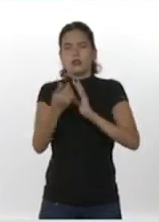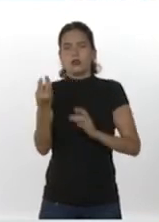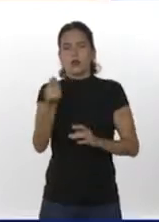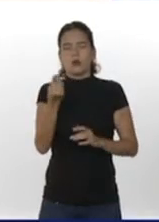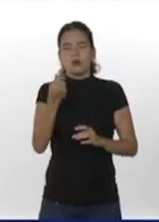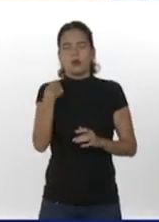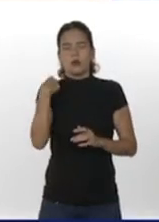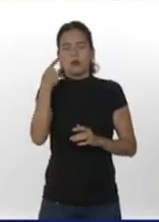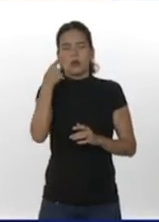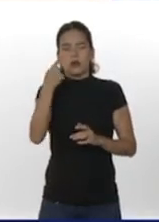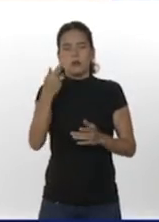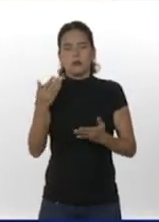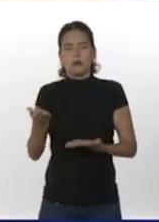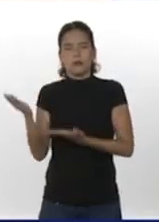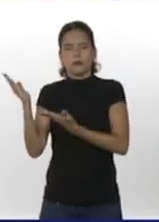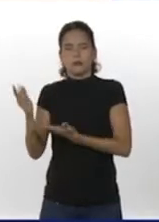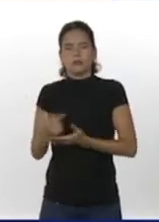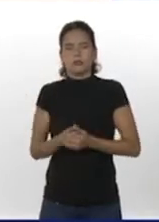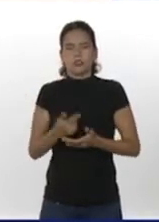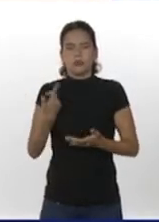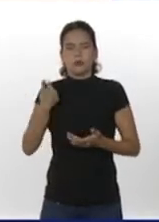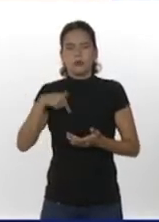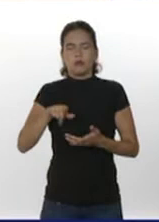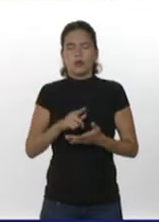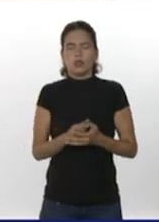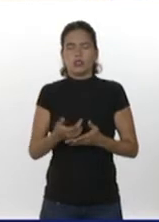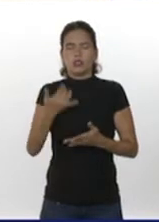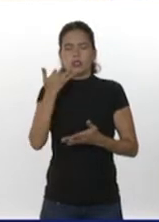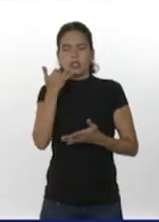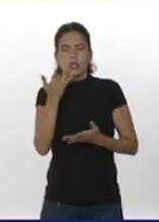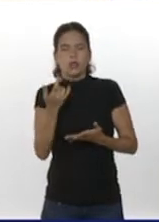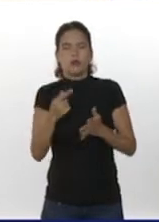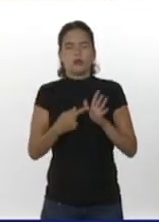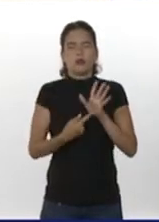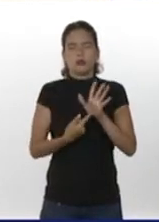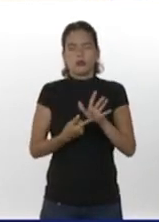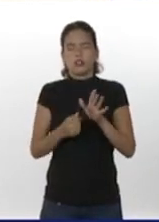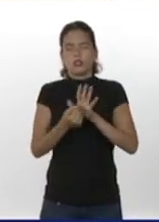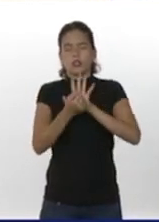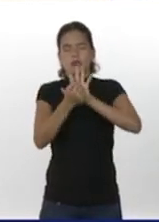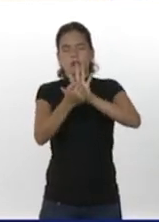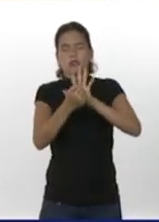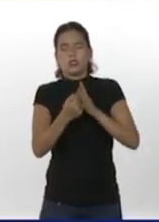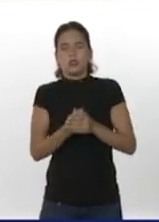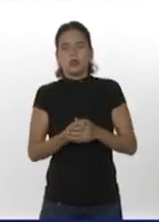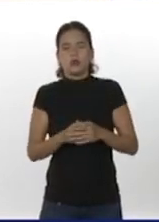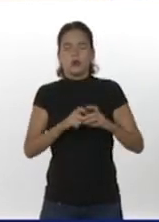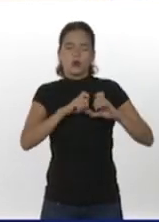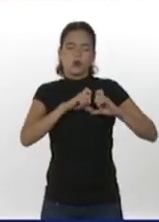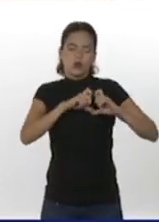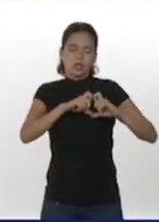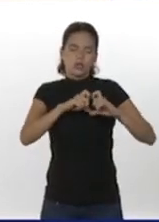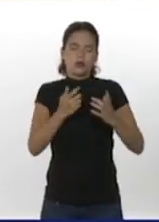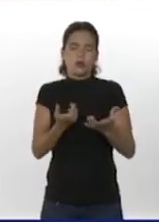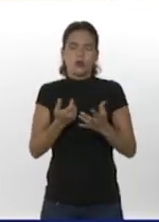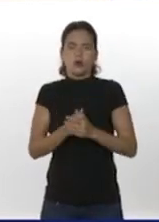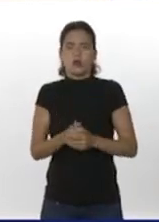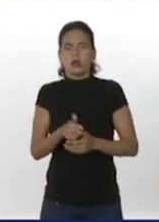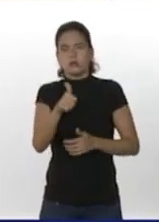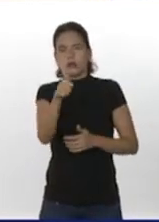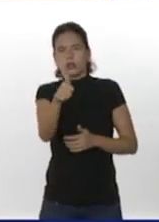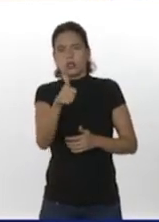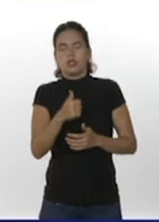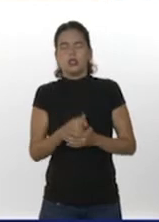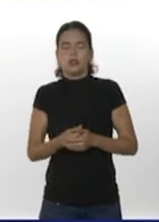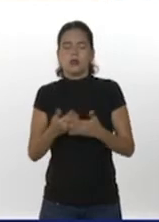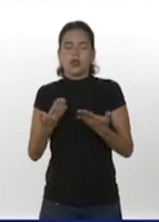primera lámina, vamos a tener una serie de un teléfono representado con unos símbolos, corazones, pulgares arriba,